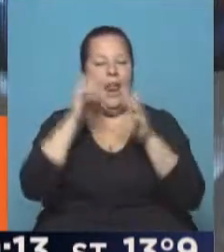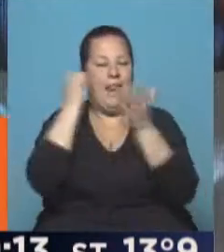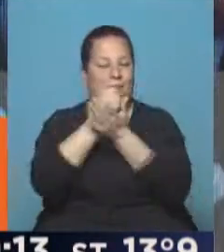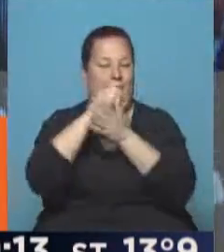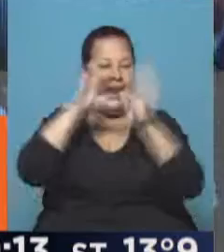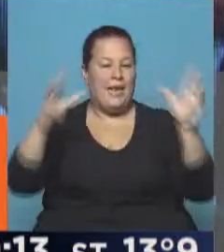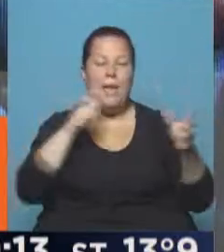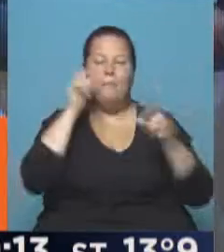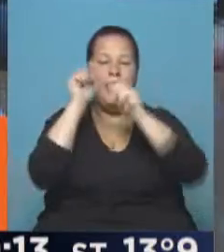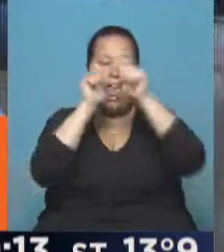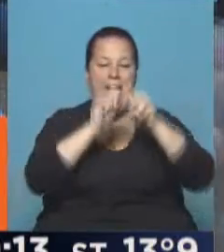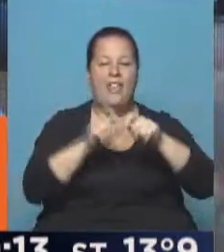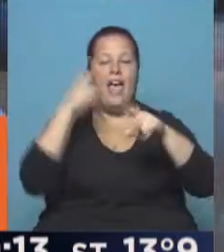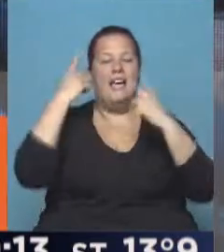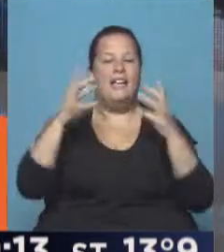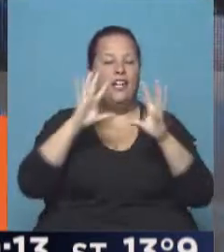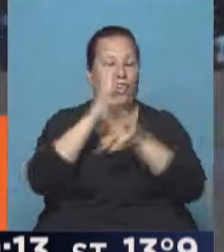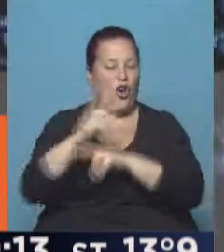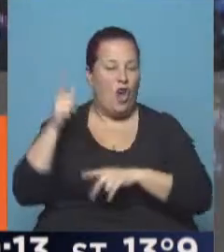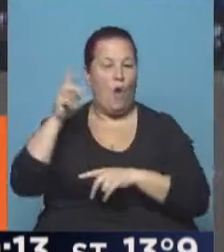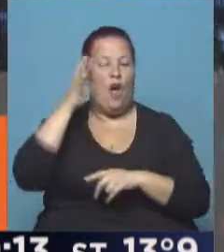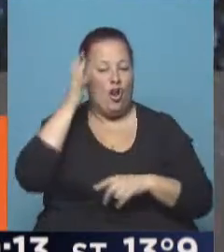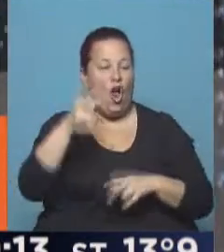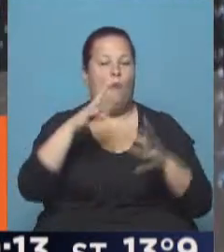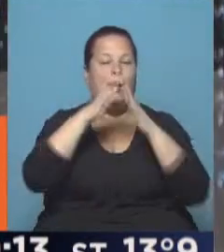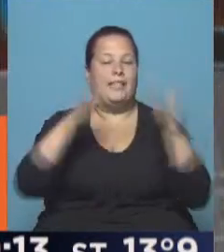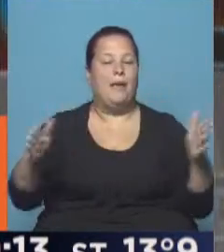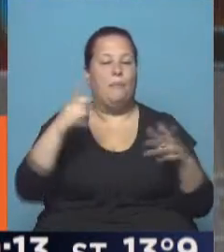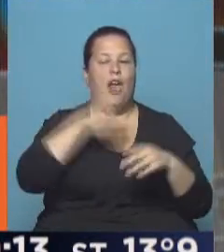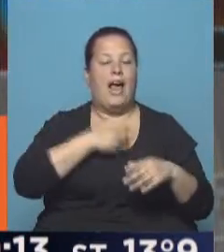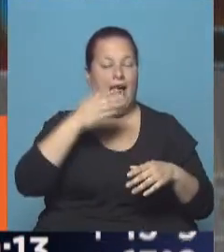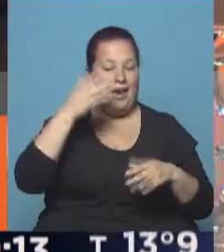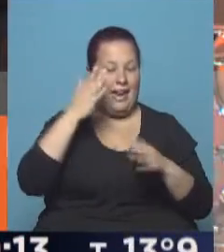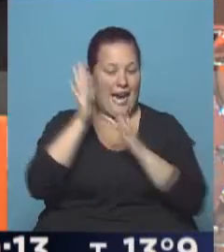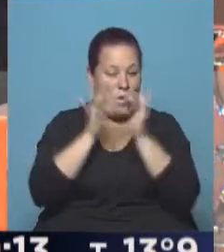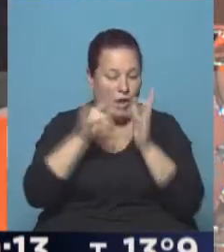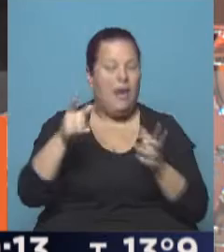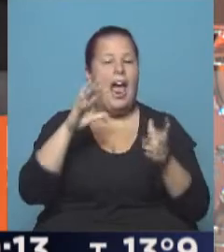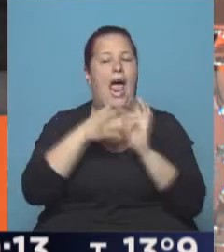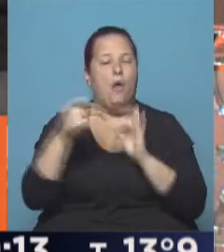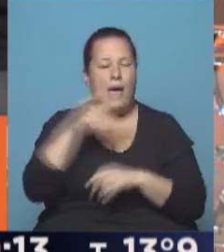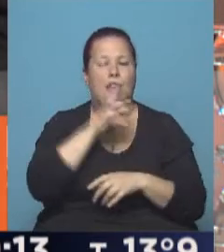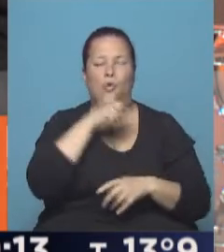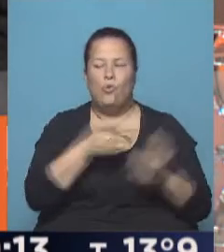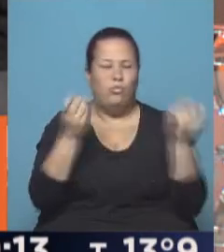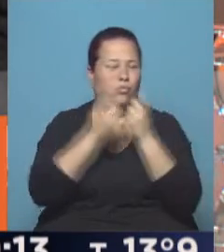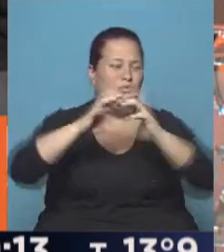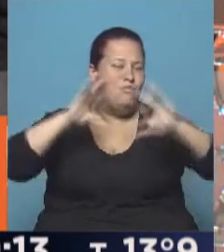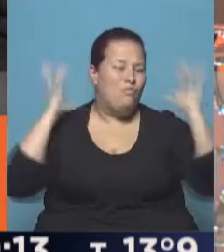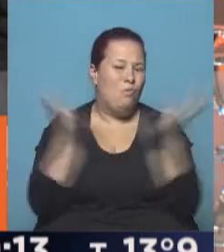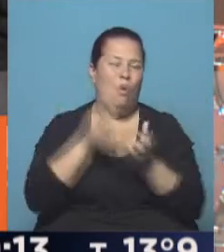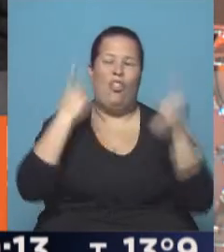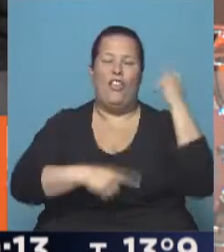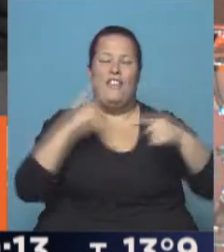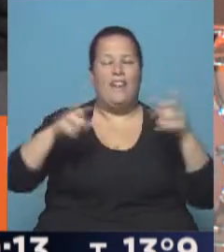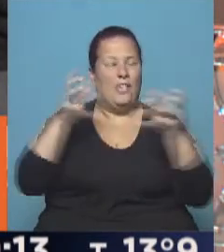grabado en la piedra lo que fue el saqueo por parte de Roma del Templo de Jerusalén. Pero con esa misma razón, Europa del Este, Rusia, de tantos lugares en el mundo que fueron de